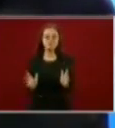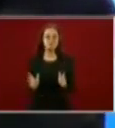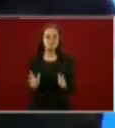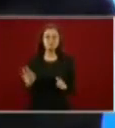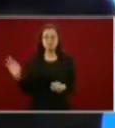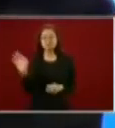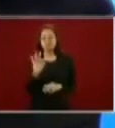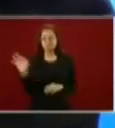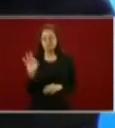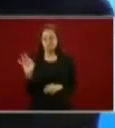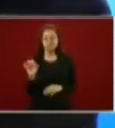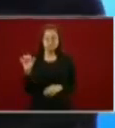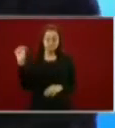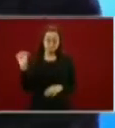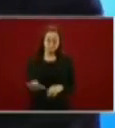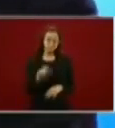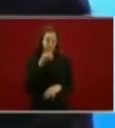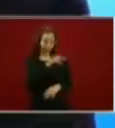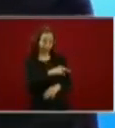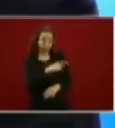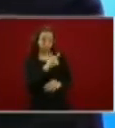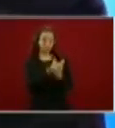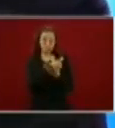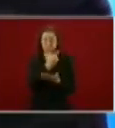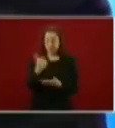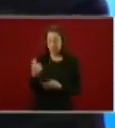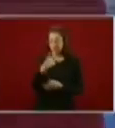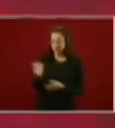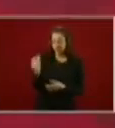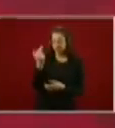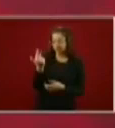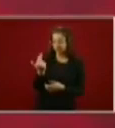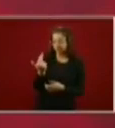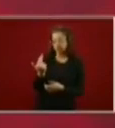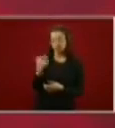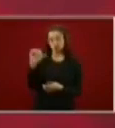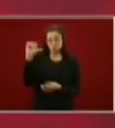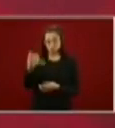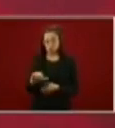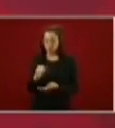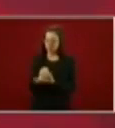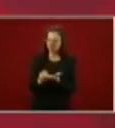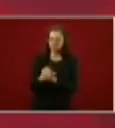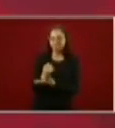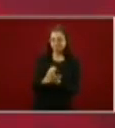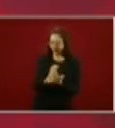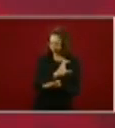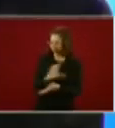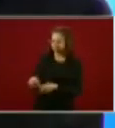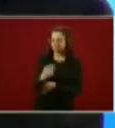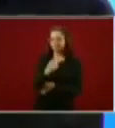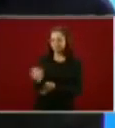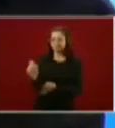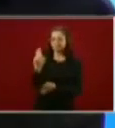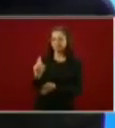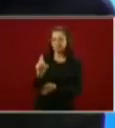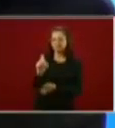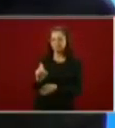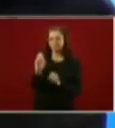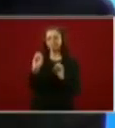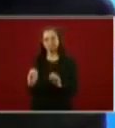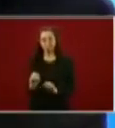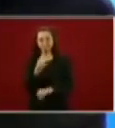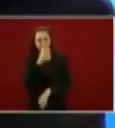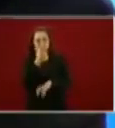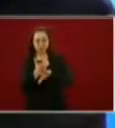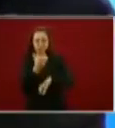millones de cachitos. Cada cachito va a costar 500 pesitos. Así que vamos a recuperar 3 mil millones de pesos con